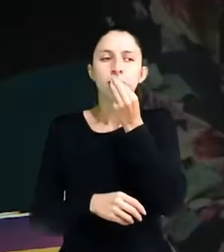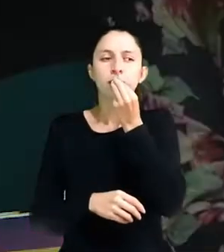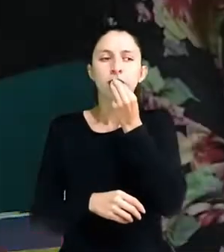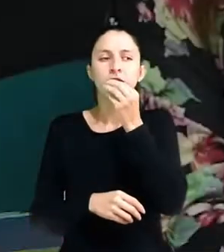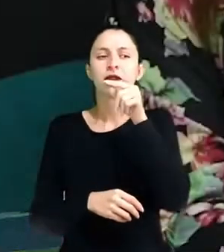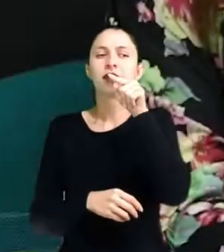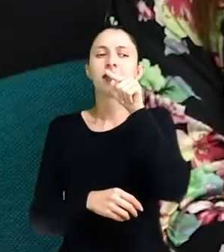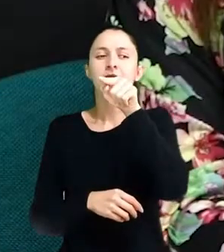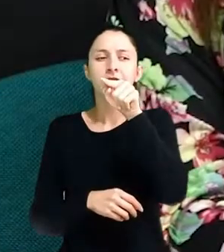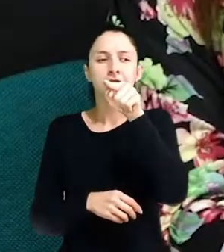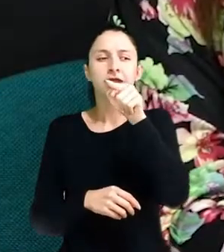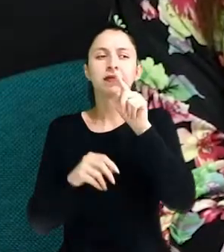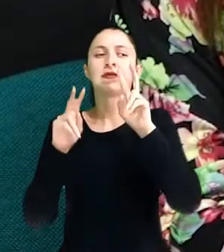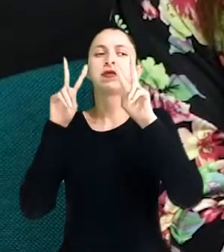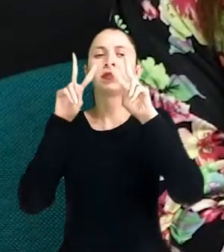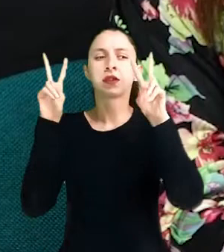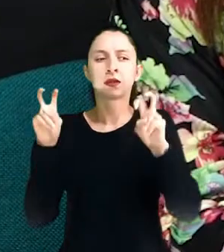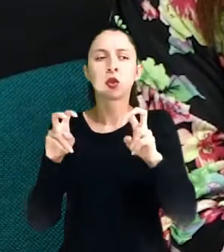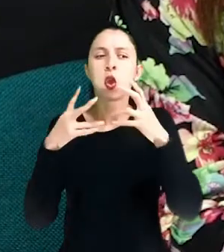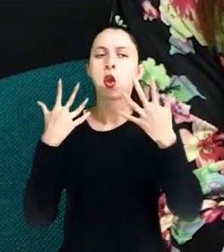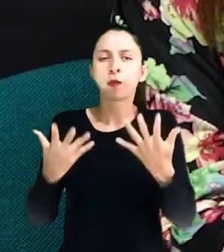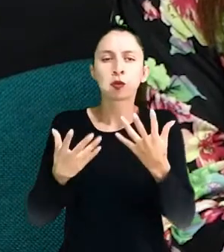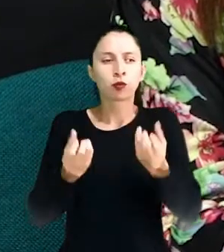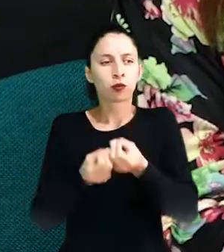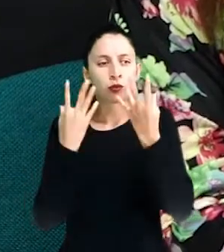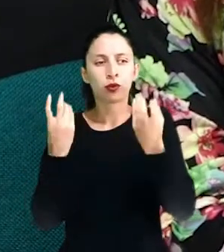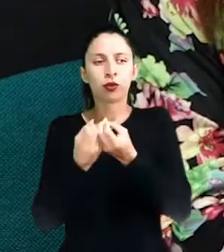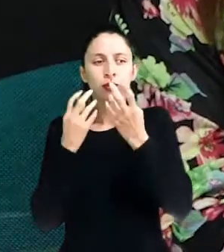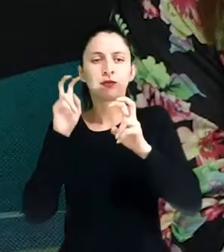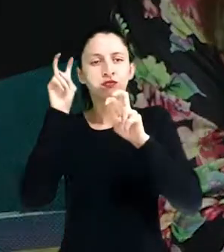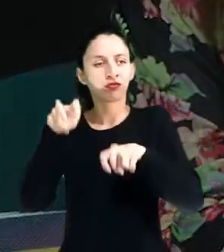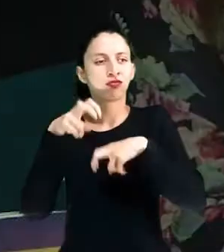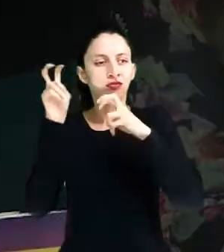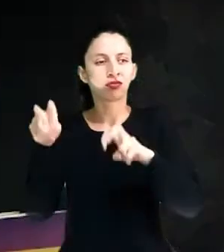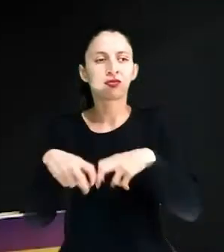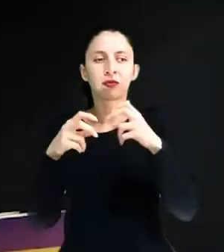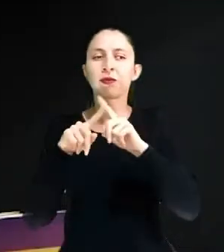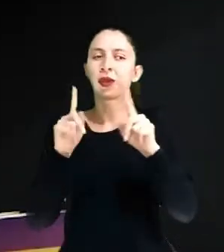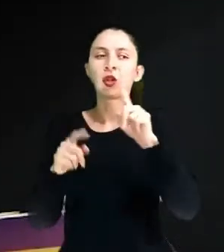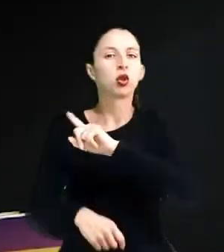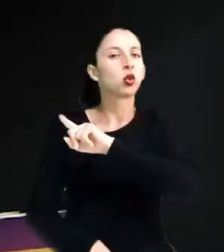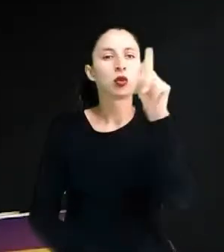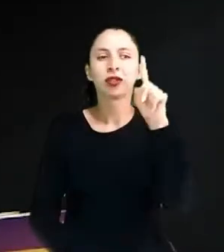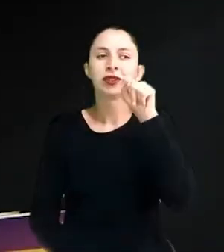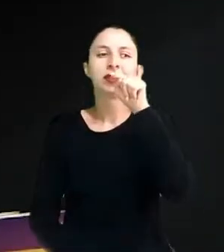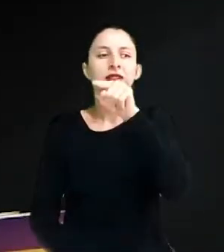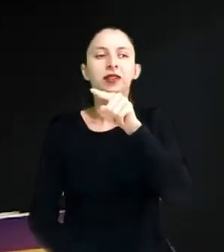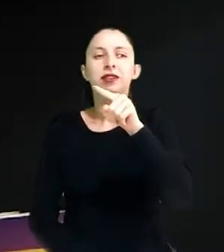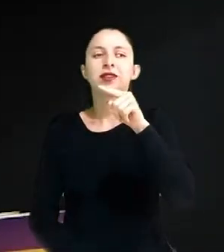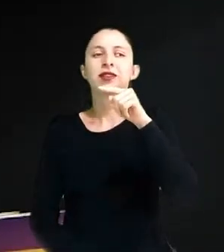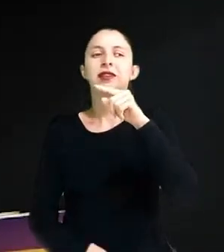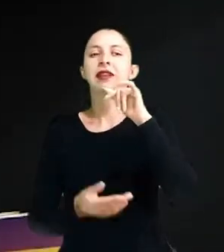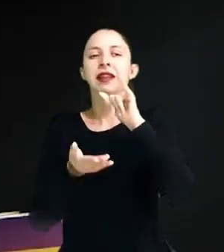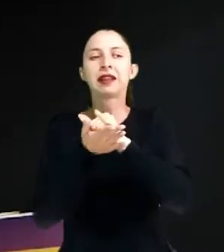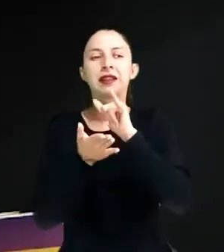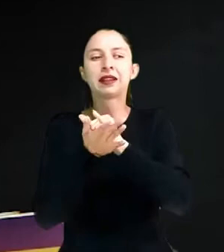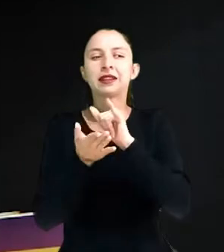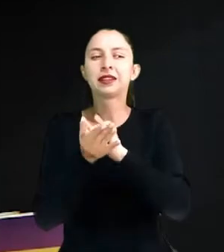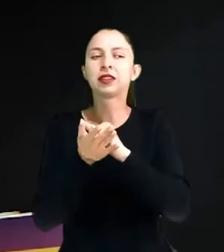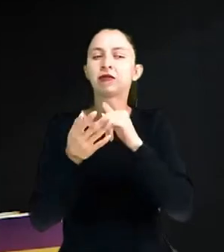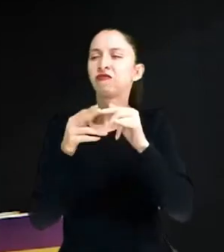a la producción de las huertas, pero no es así. Detrás de eso hay mucho más, que es como